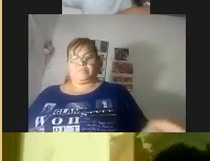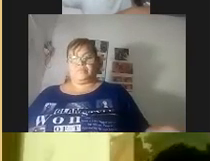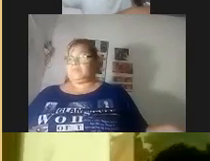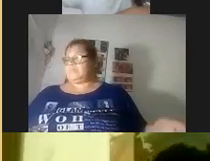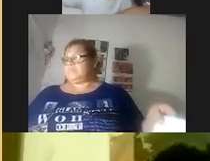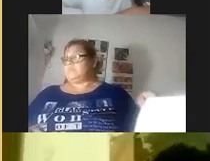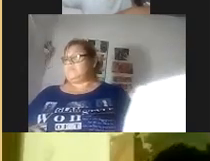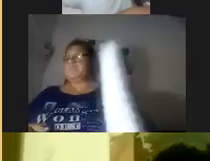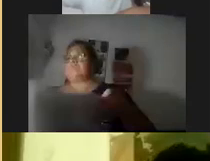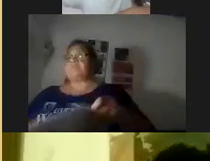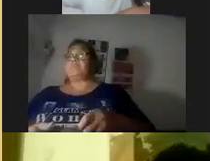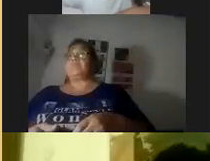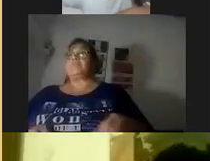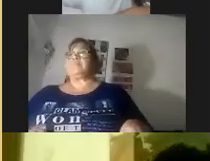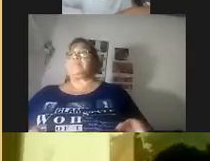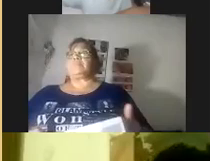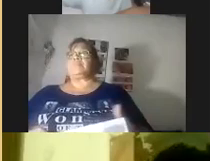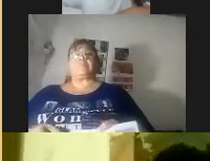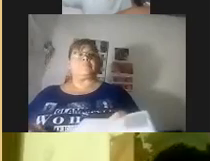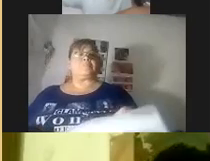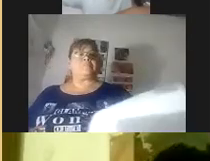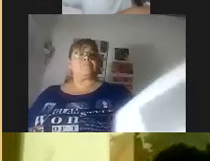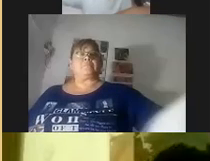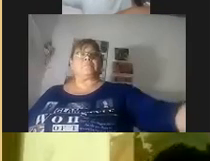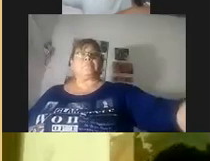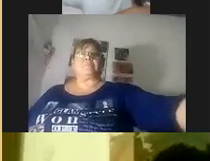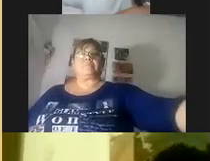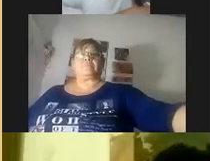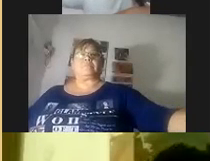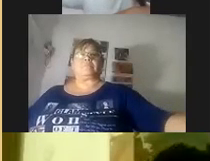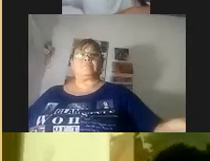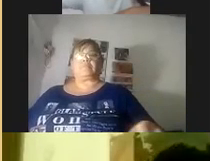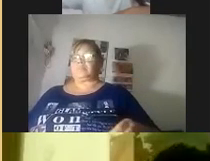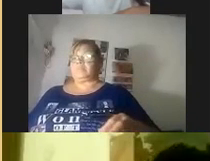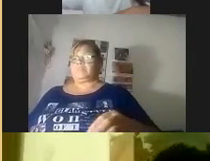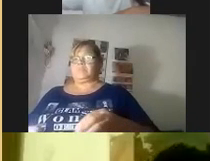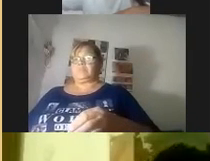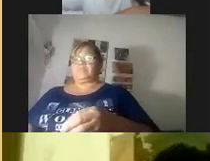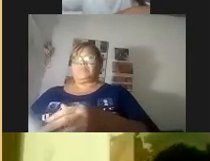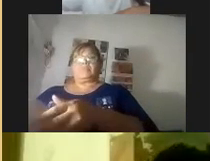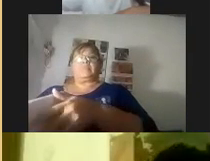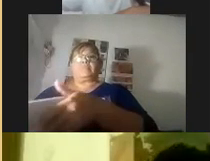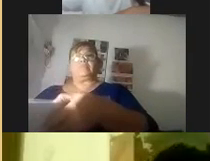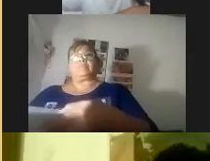Gracias a este soporte que hace el tejido óseo,